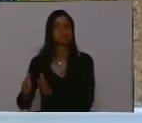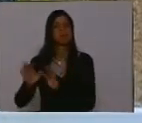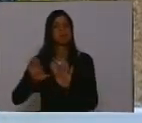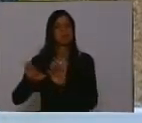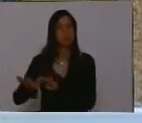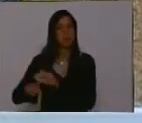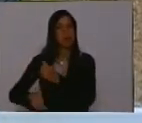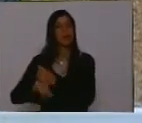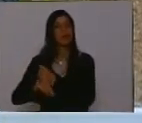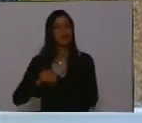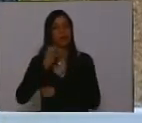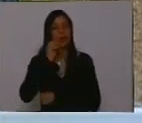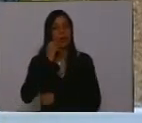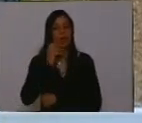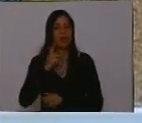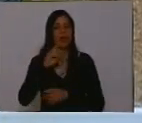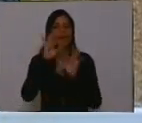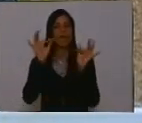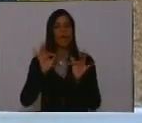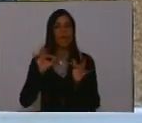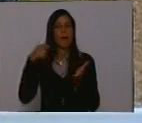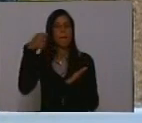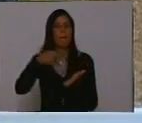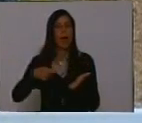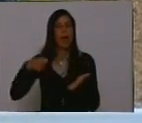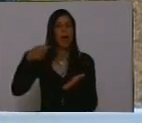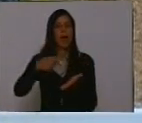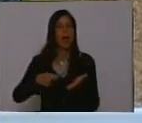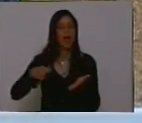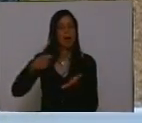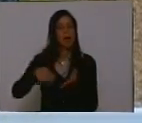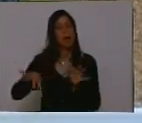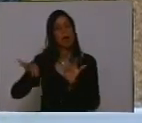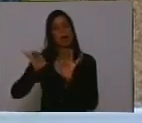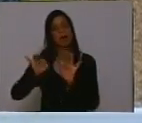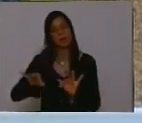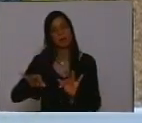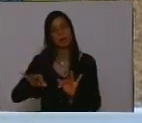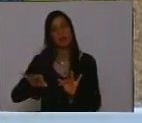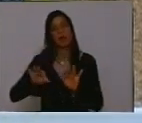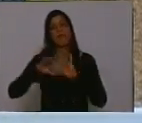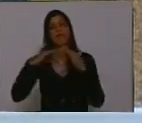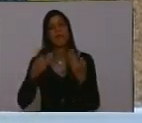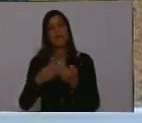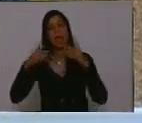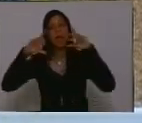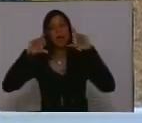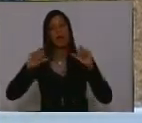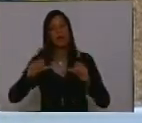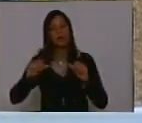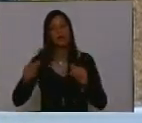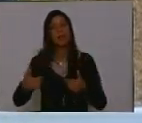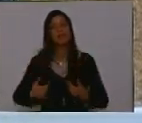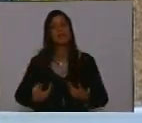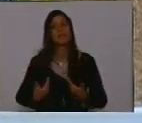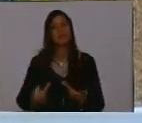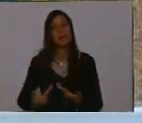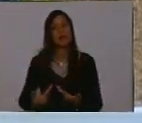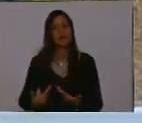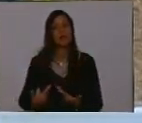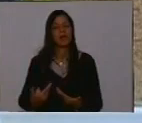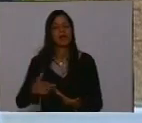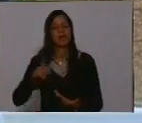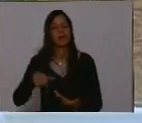condiciones y mejoras en las condiciones de pago. Generar subsidios especiales para la familia profesional, profesionales